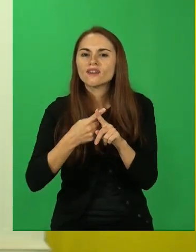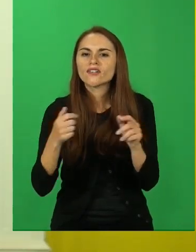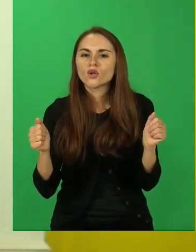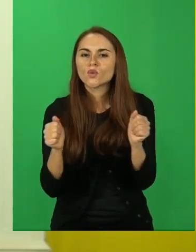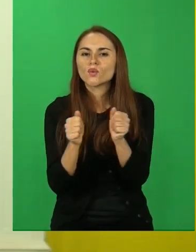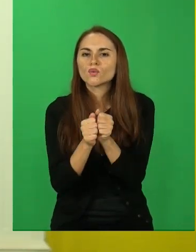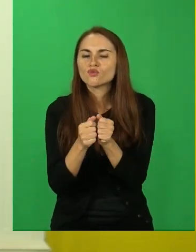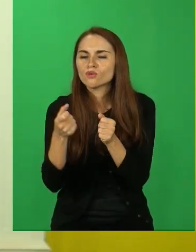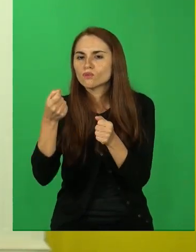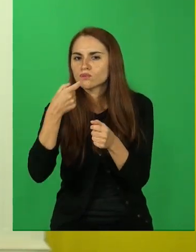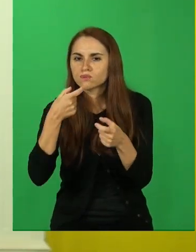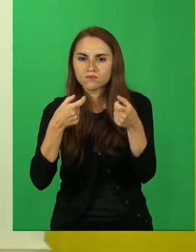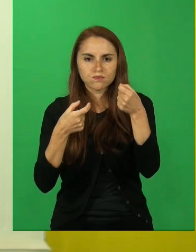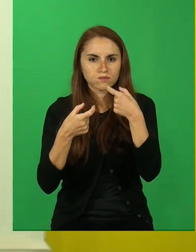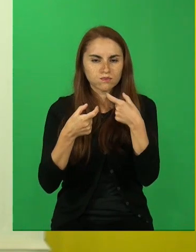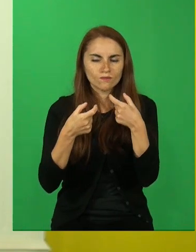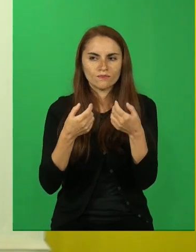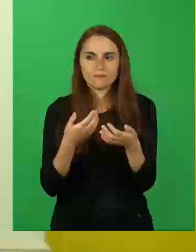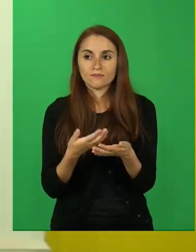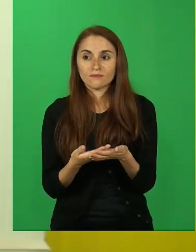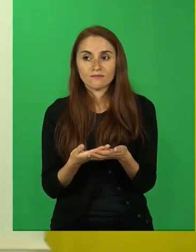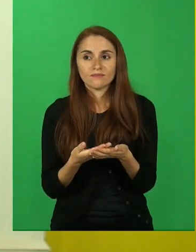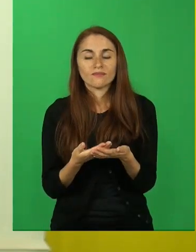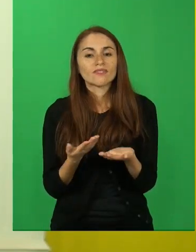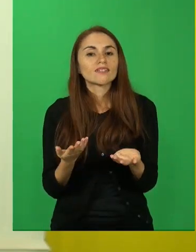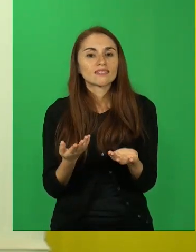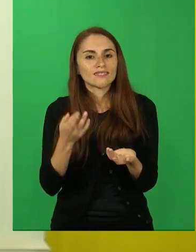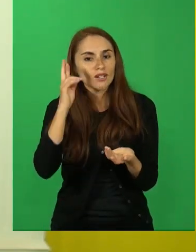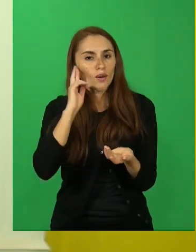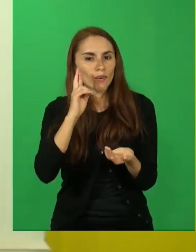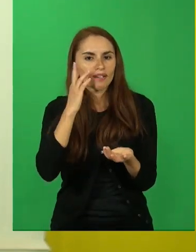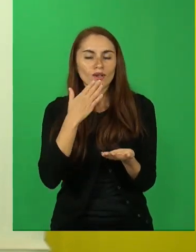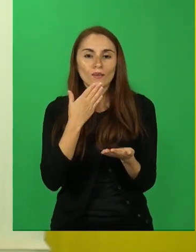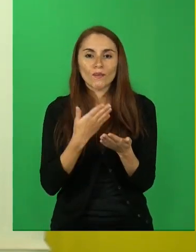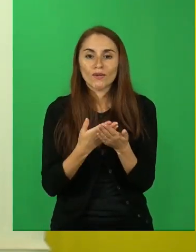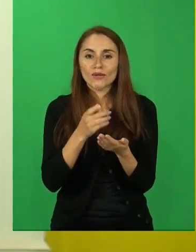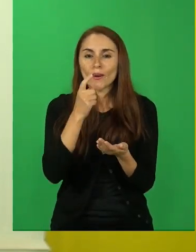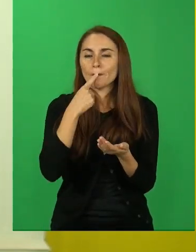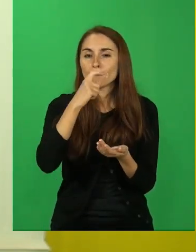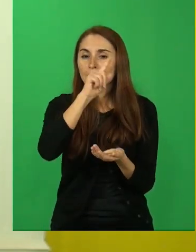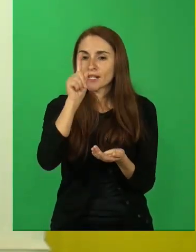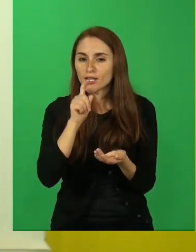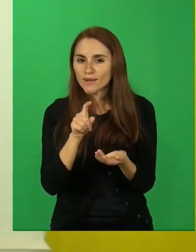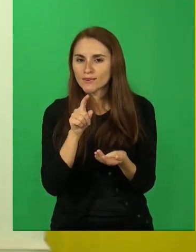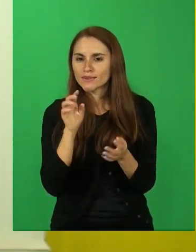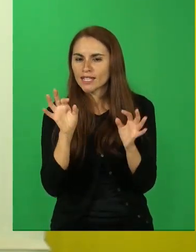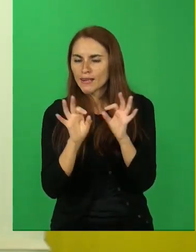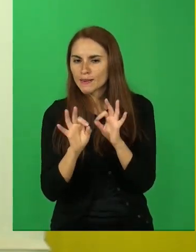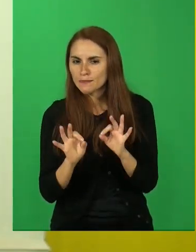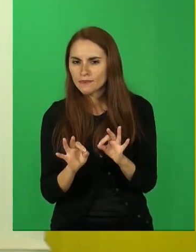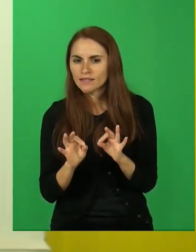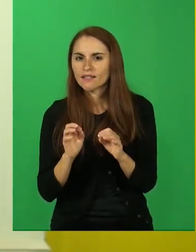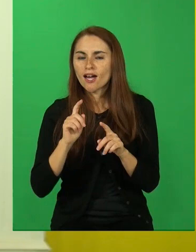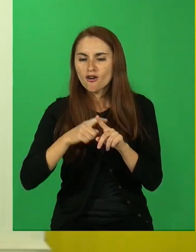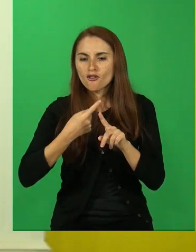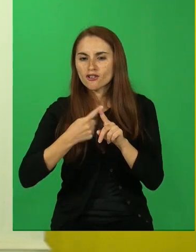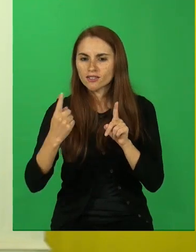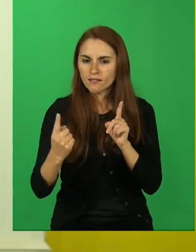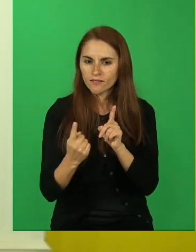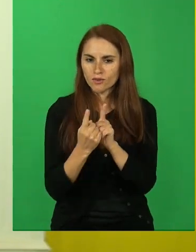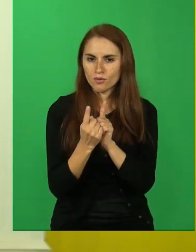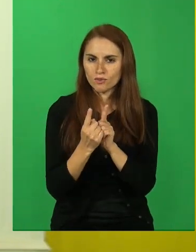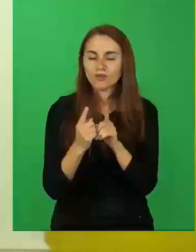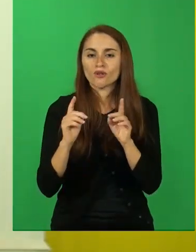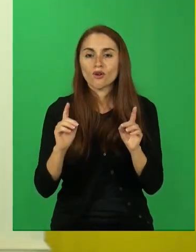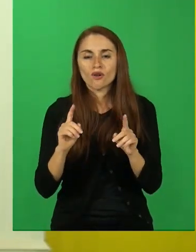dos remedios juntos. ¿Y qué decíamos? Que cuando una pregunta hace referencia de cuándo se vuelven a encontrar o